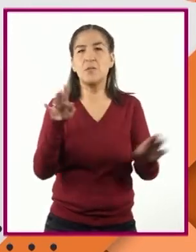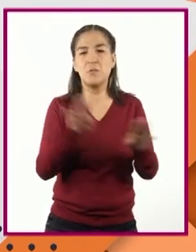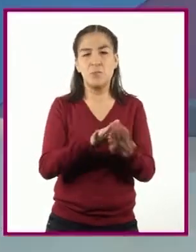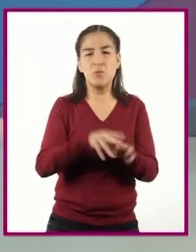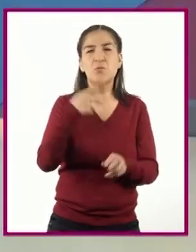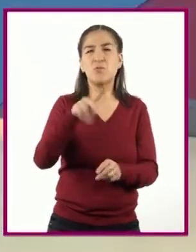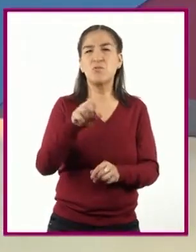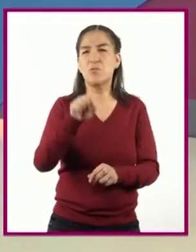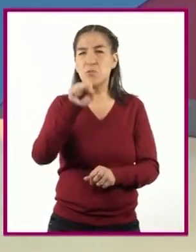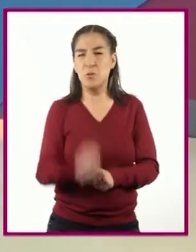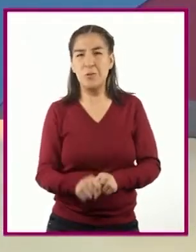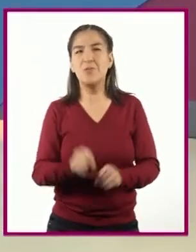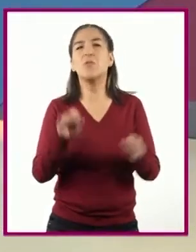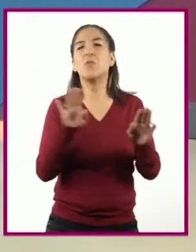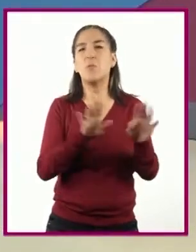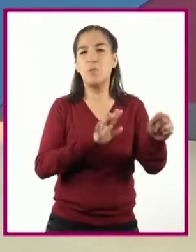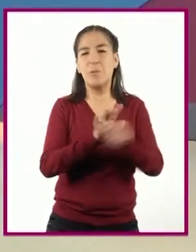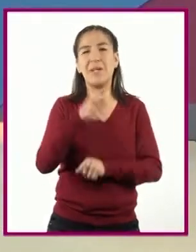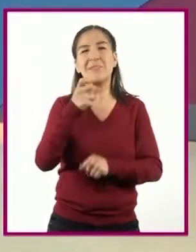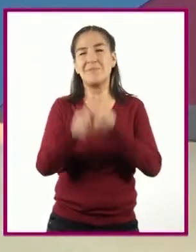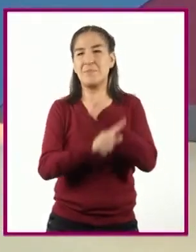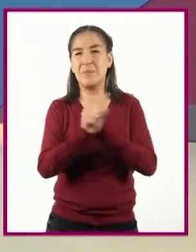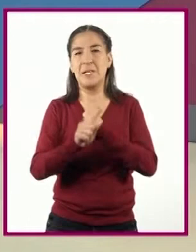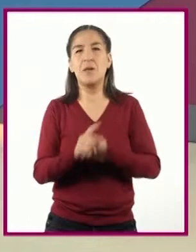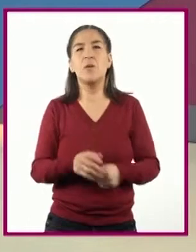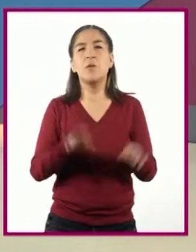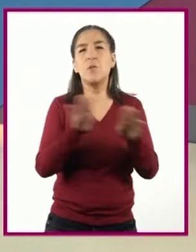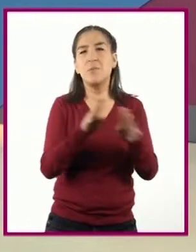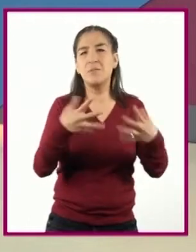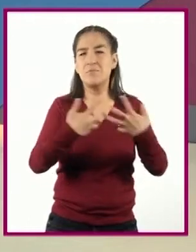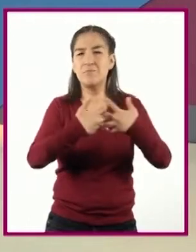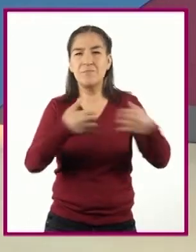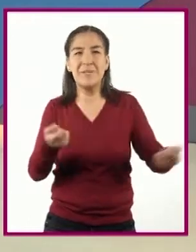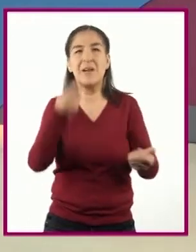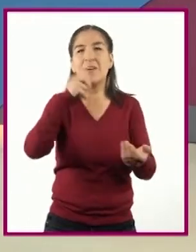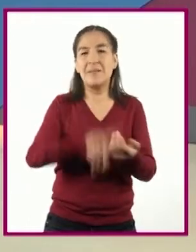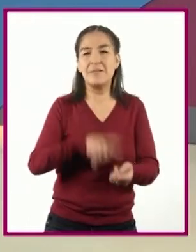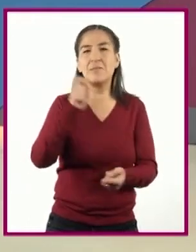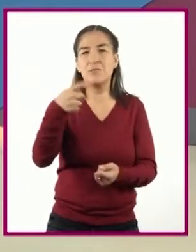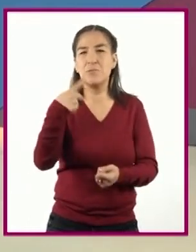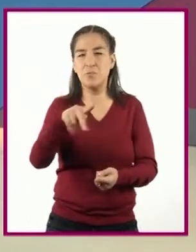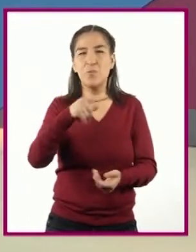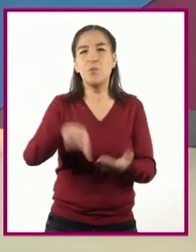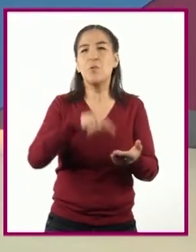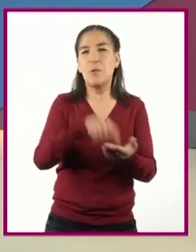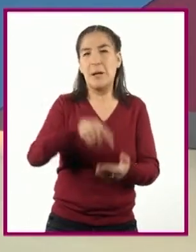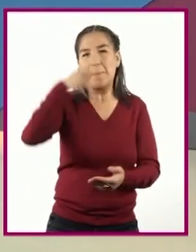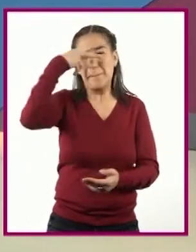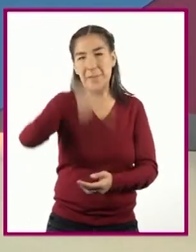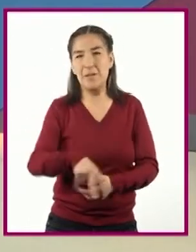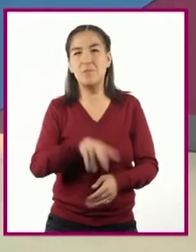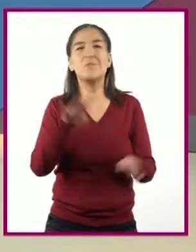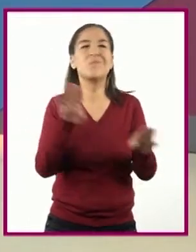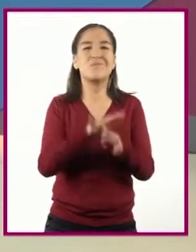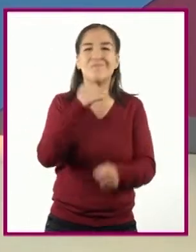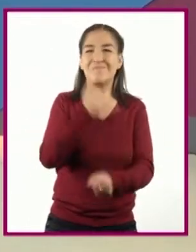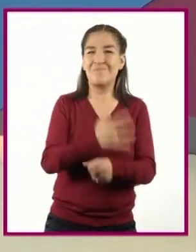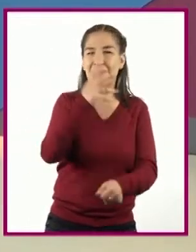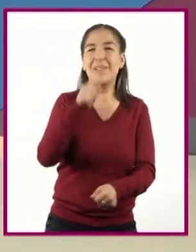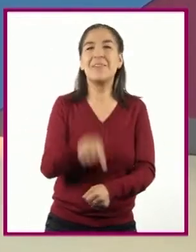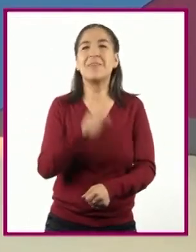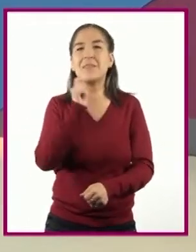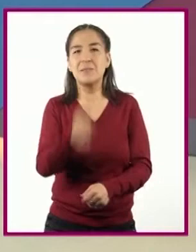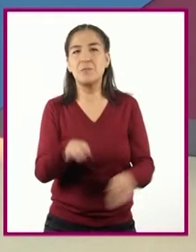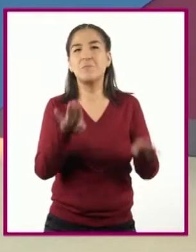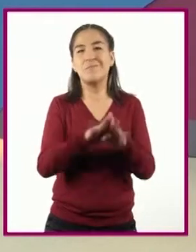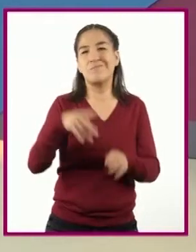tan grandes. Sin embargo, el divisionismo prevaleciente en la oligarquía mexicana le impidió a esta hacer a un